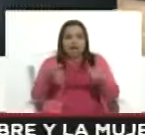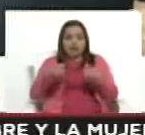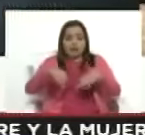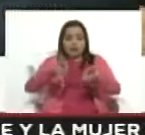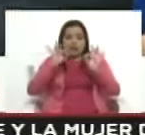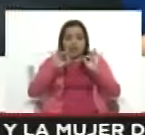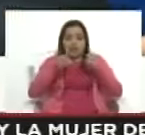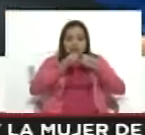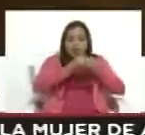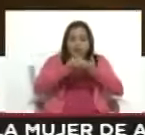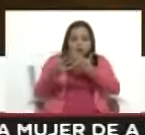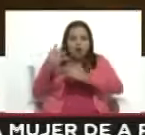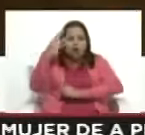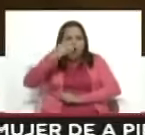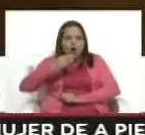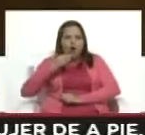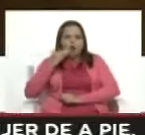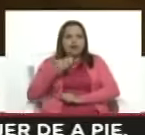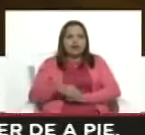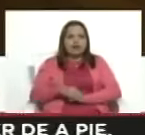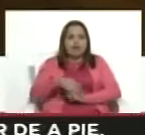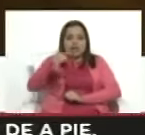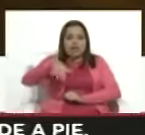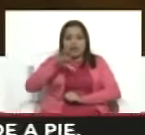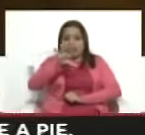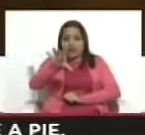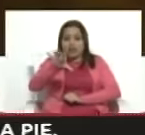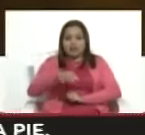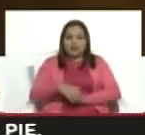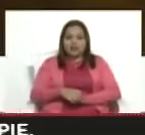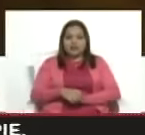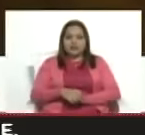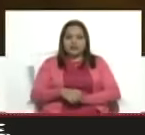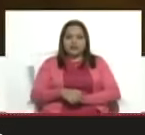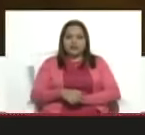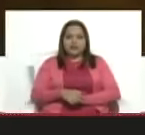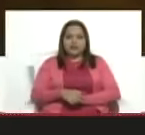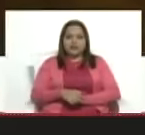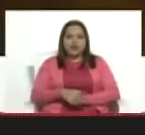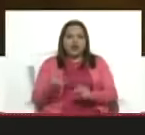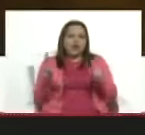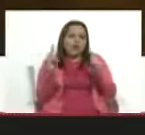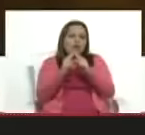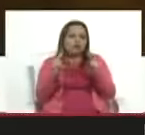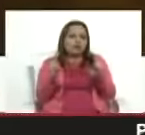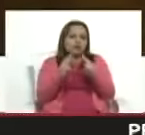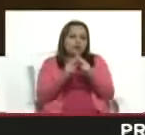a las generaciones más jóvenes de nuestro país, de nuestra patria, para conocer,